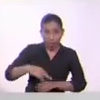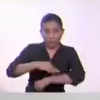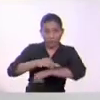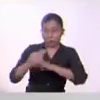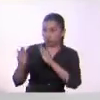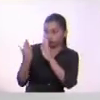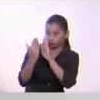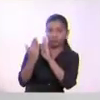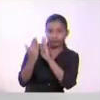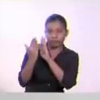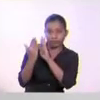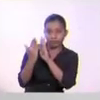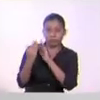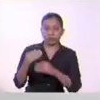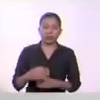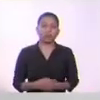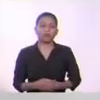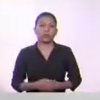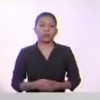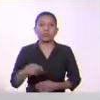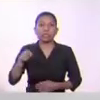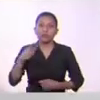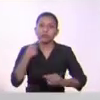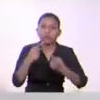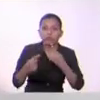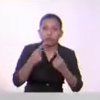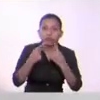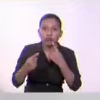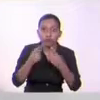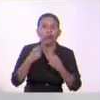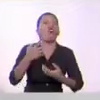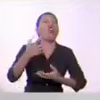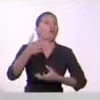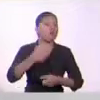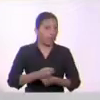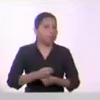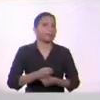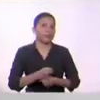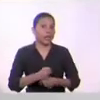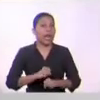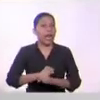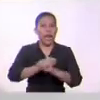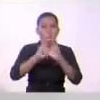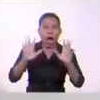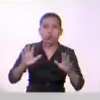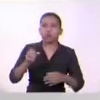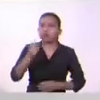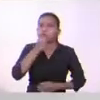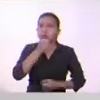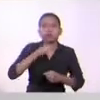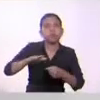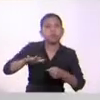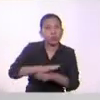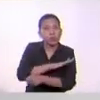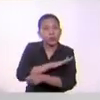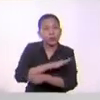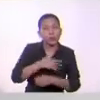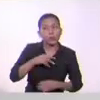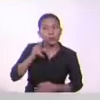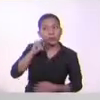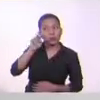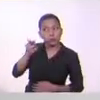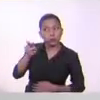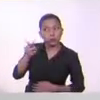información. Este tipo de entrevista es la más confiable y es la que permite conocer al